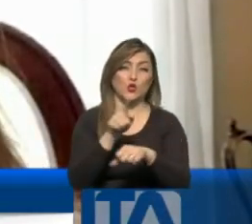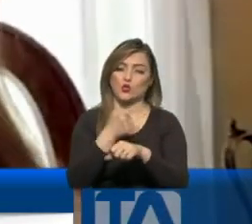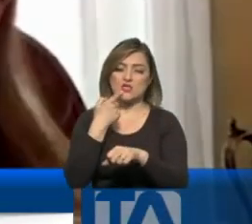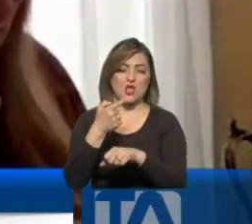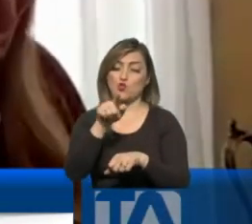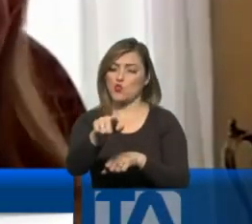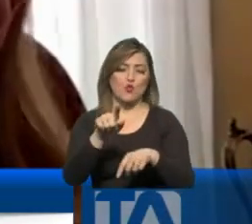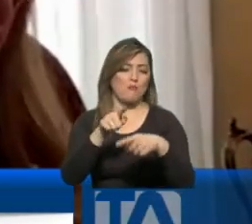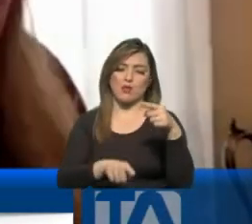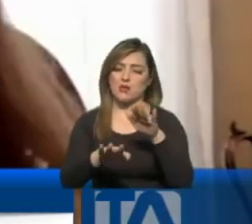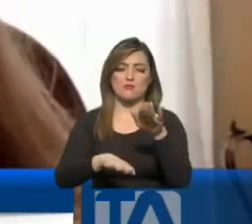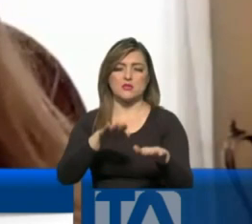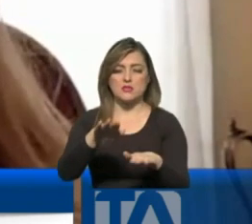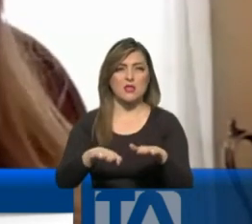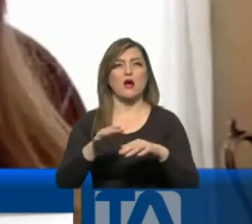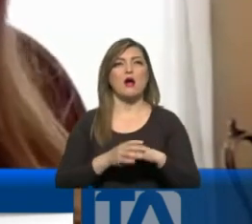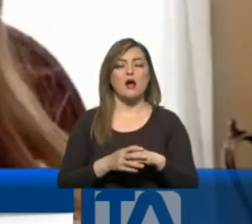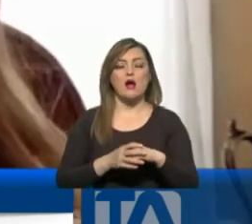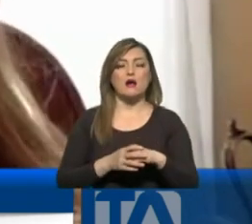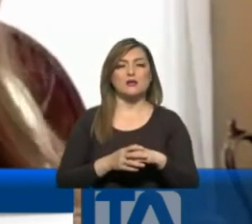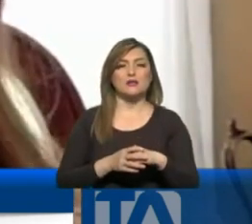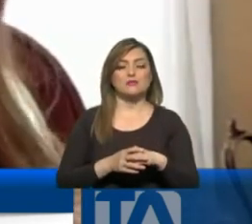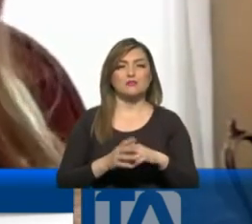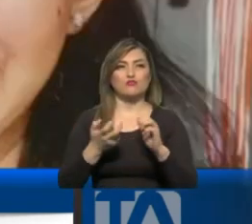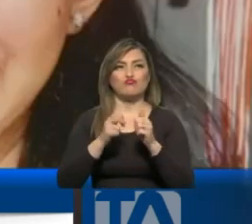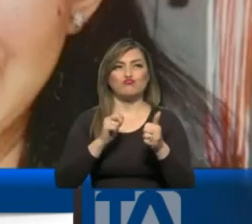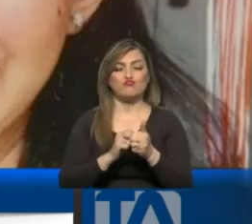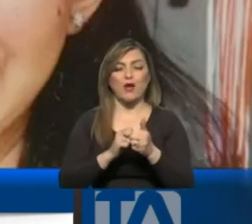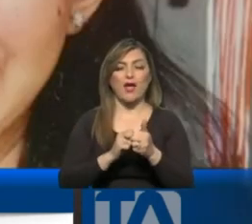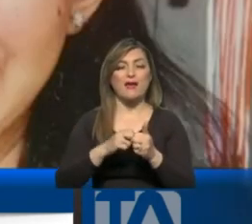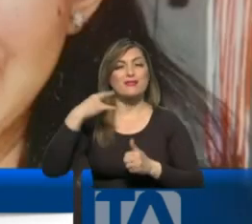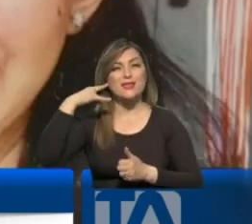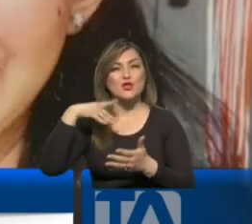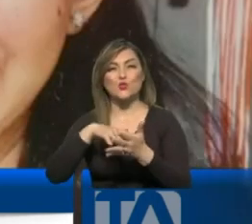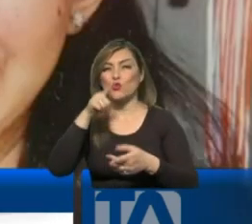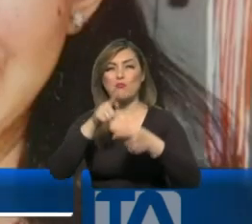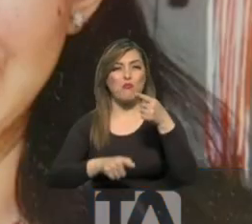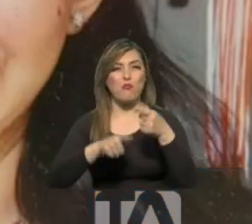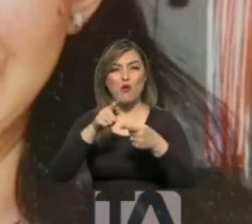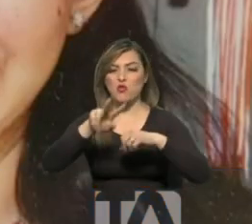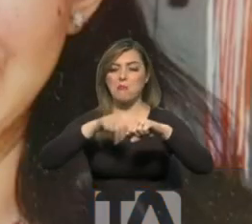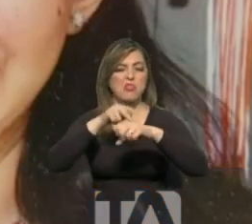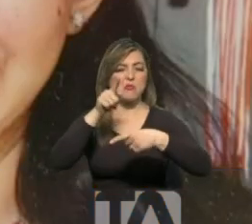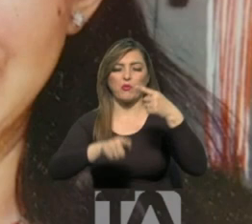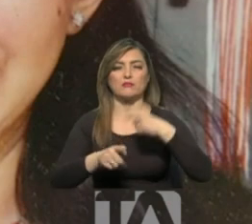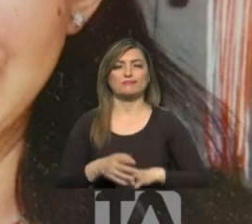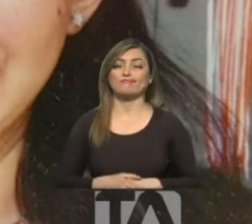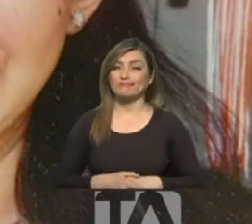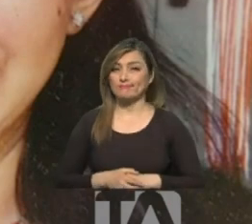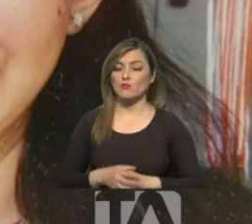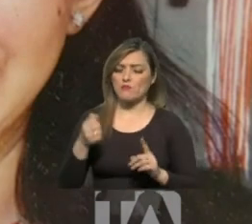muchas dificultades y con mucha terapia salí adelante. Con mucho esfuerzo logró graduarse del colegio y de la